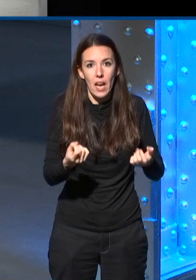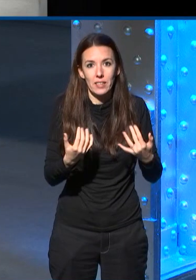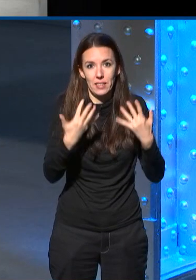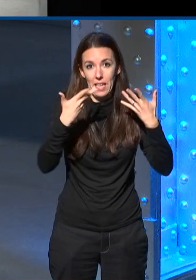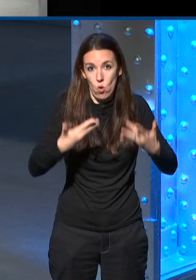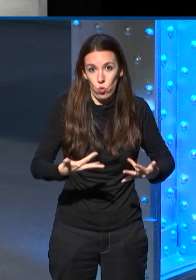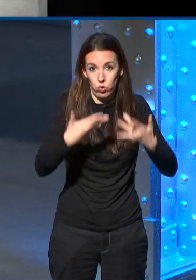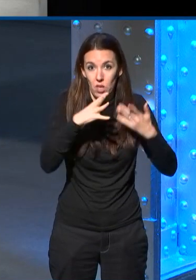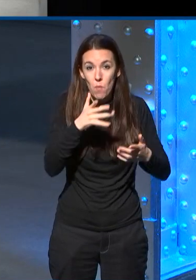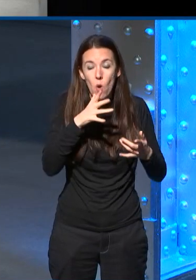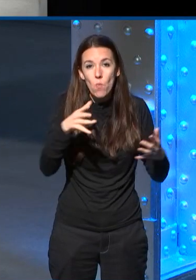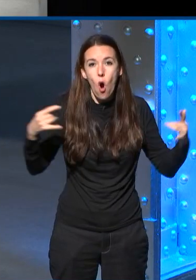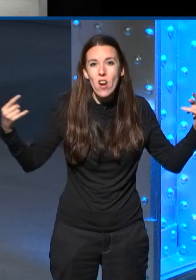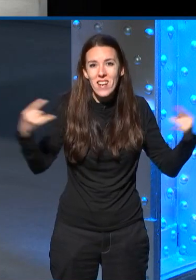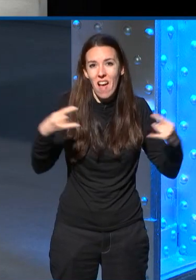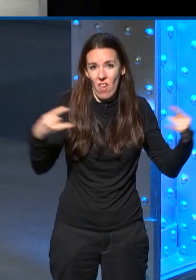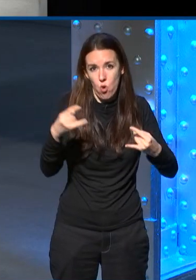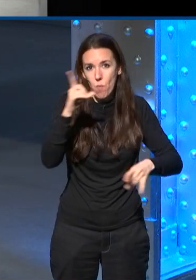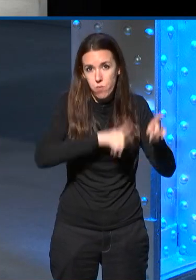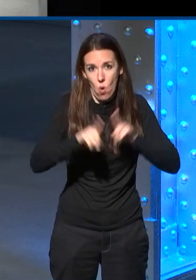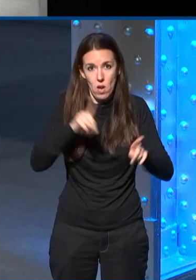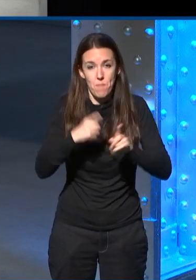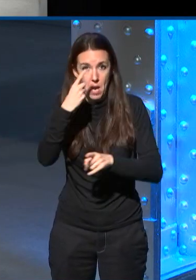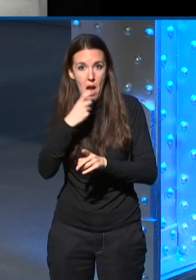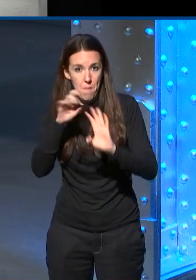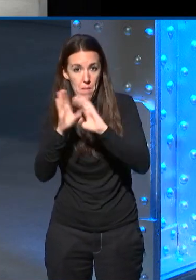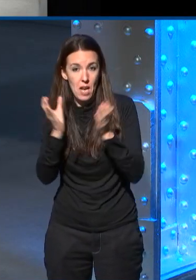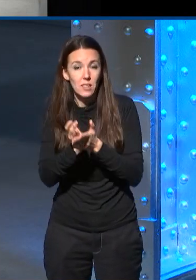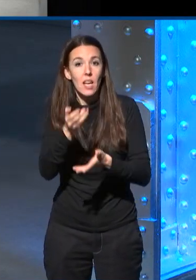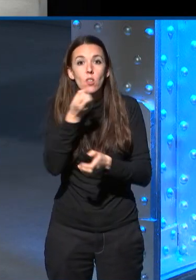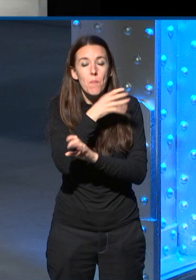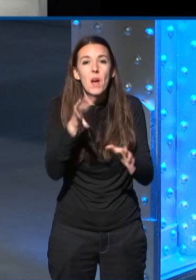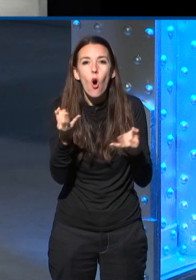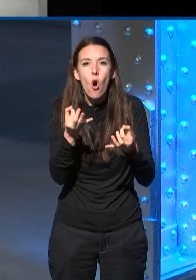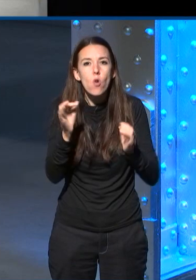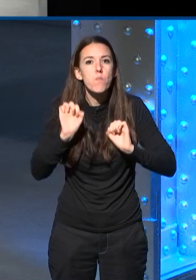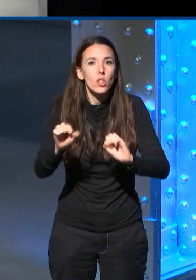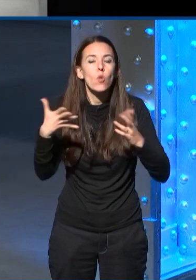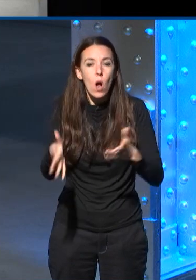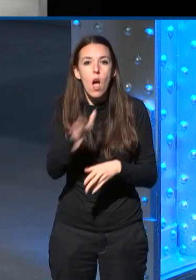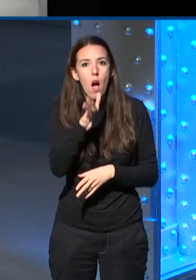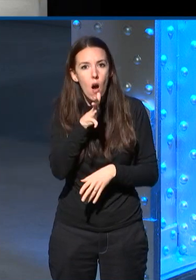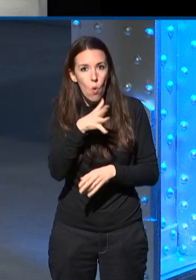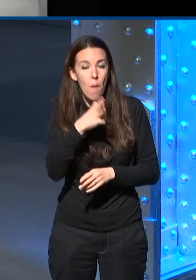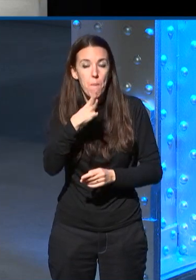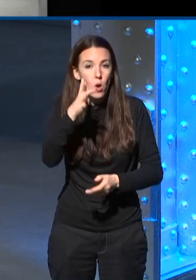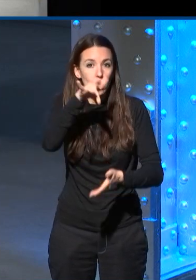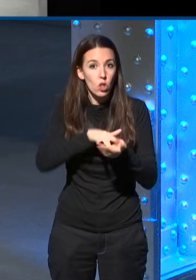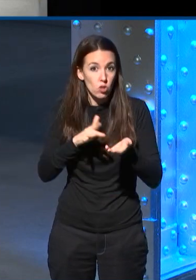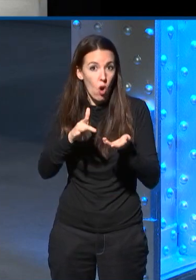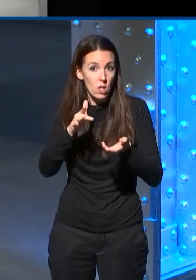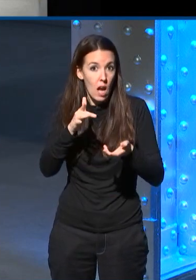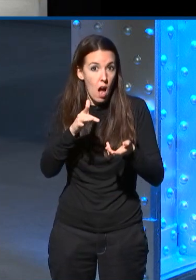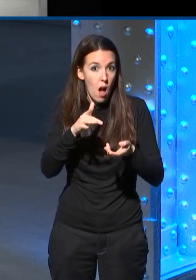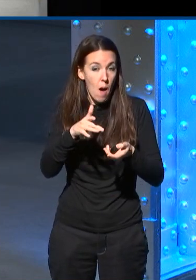radiación es un problema en las misiones a Marte, y lo que mejor apantalla la radiación es el agua. Por eso se dice que en las misiones a Marte, pues lo suyo